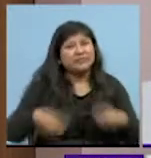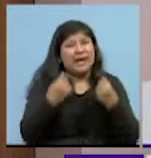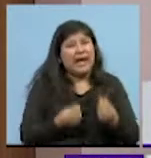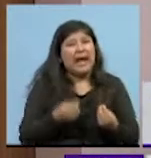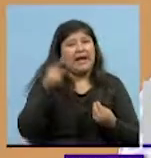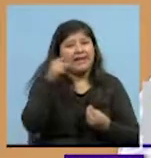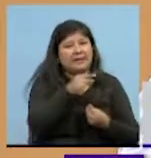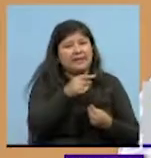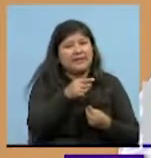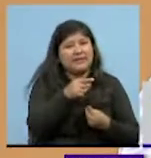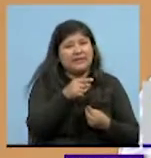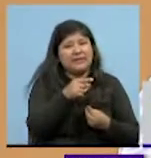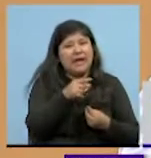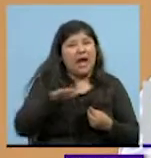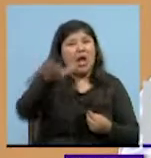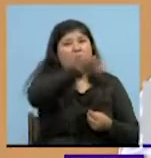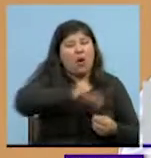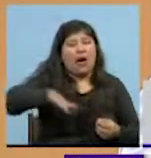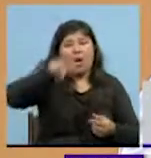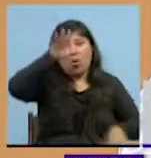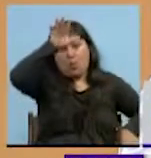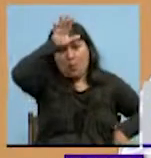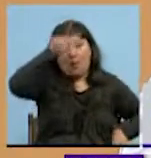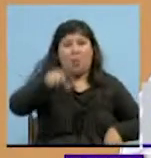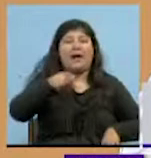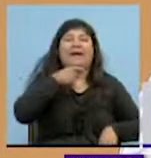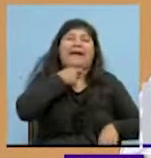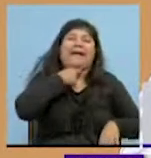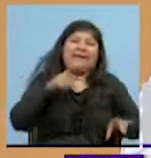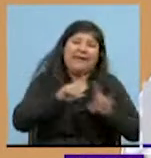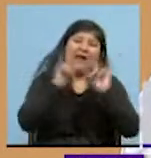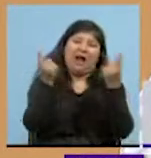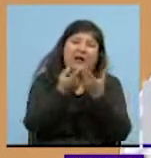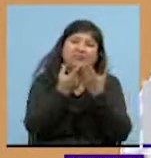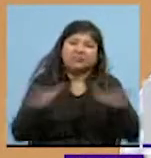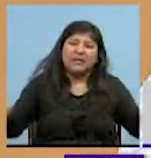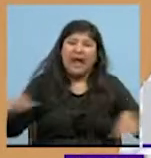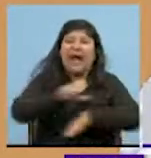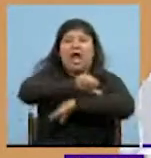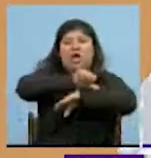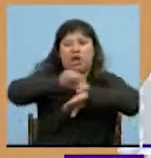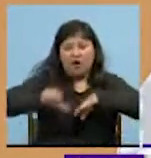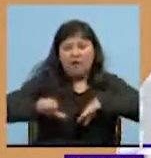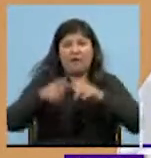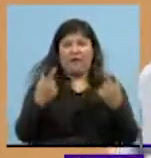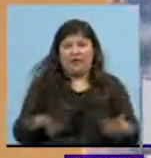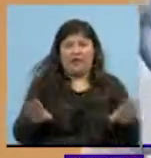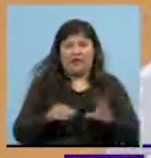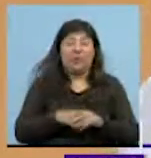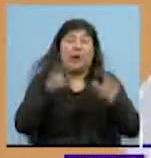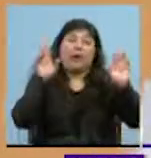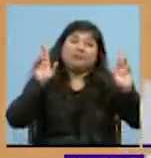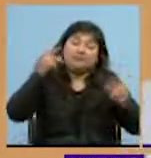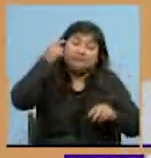el quirófano, pero honestamente nos parece que no lleguen en agosto a terminar esto. Bueno, vamos a implorar algún santito por ahí. Puede ser.